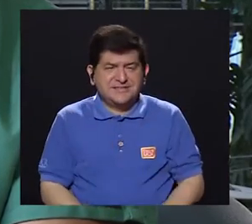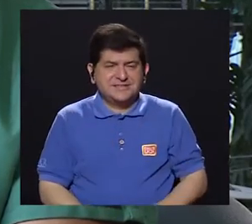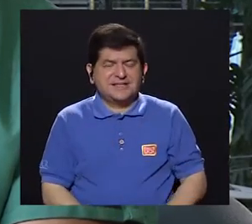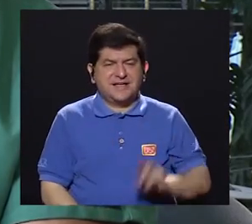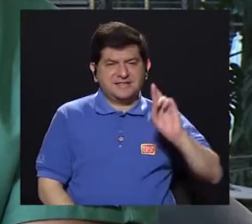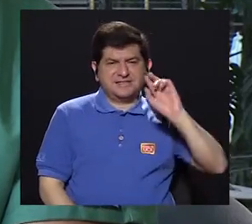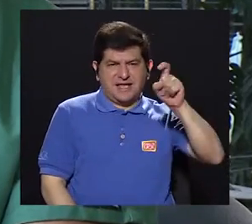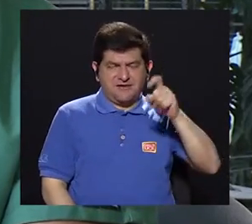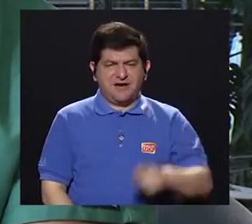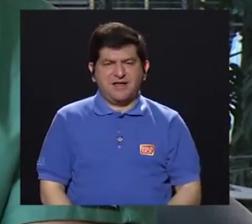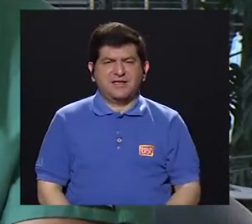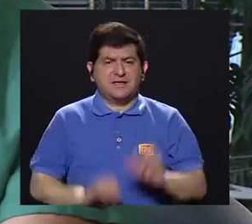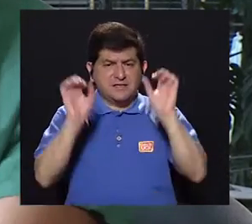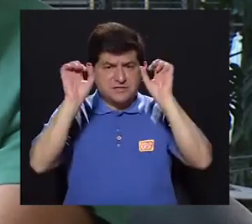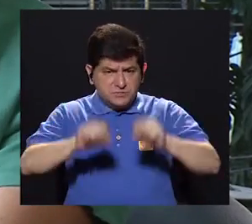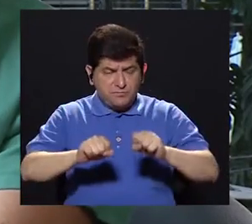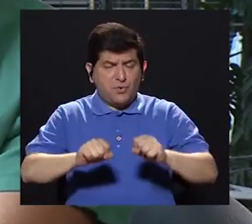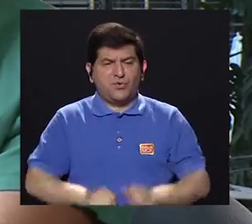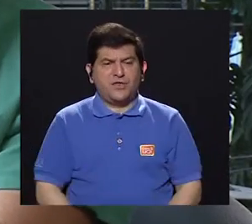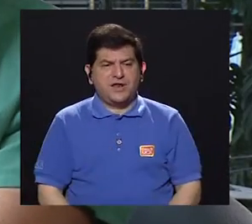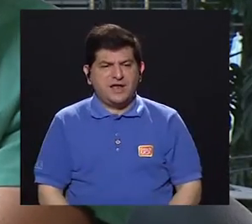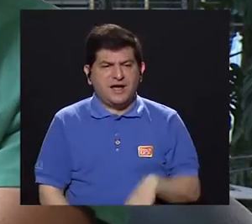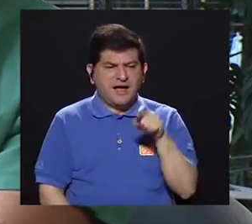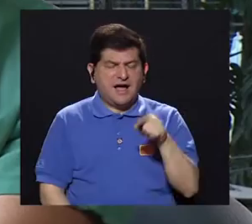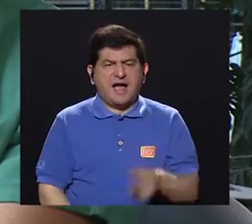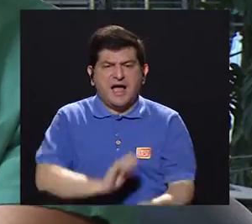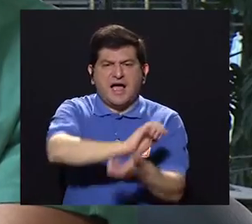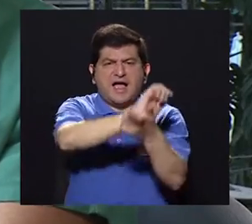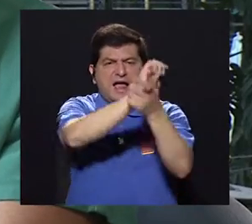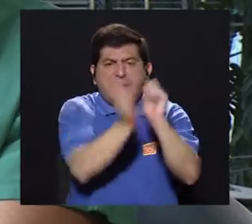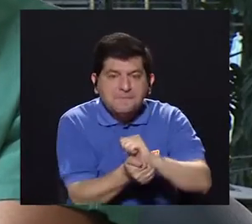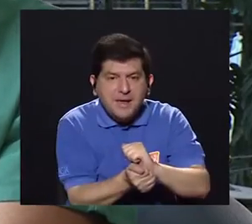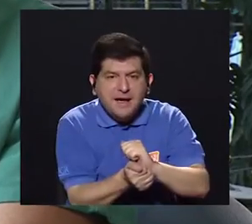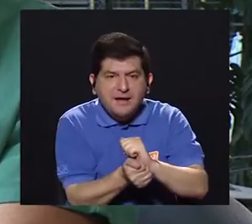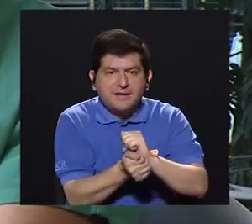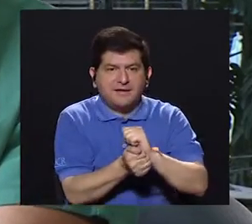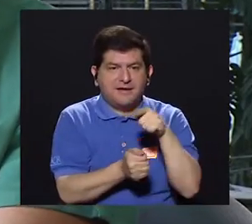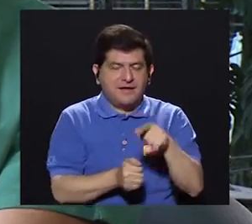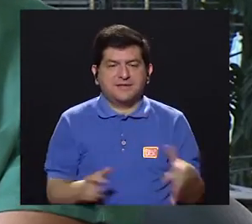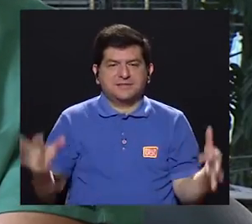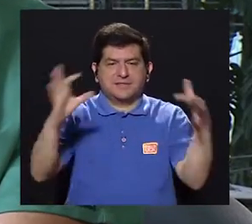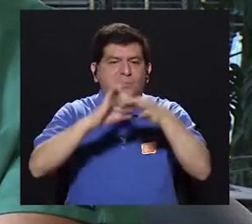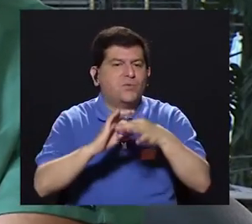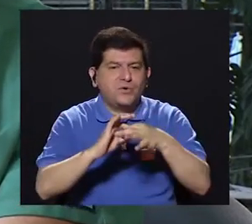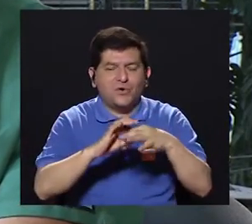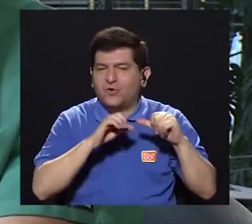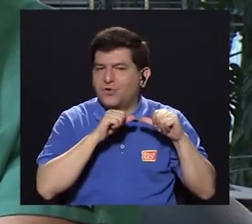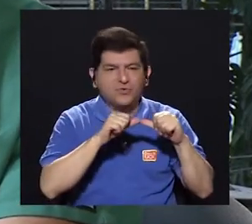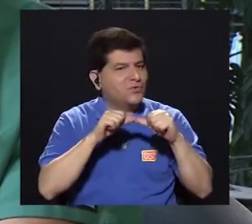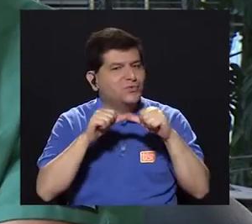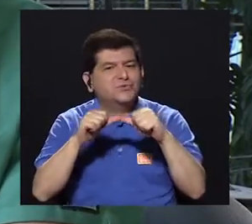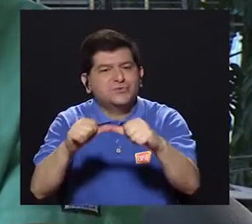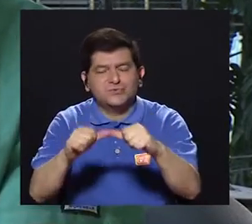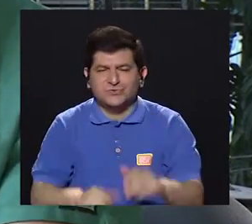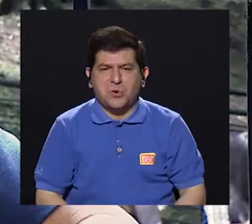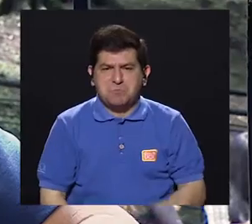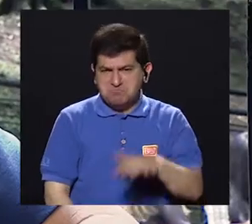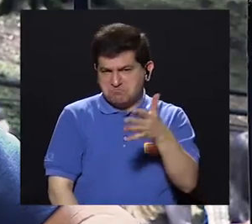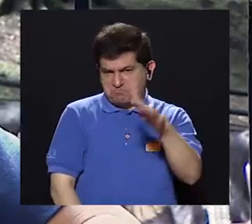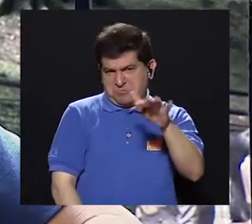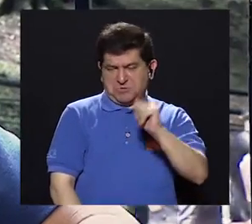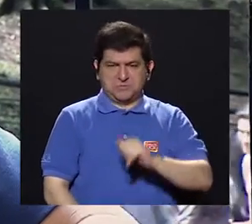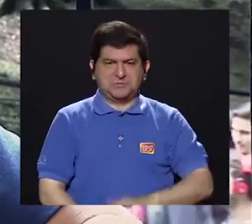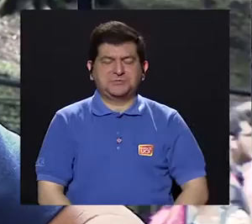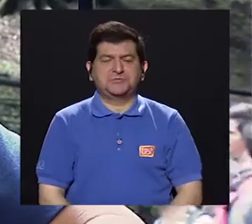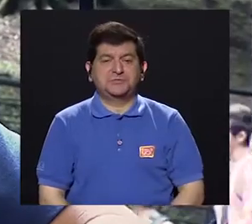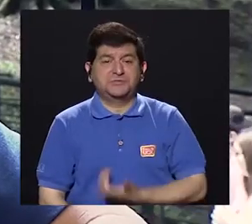de esta radiación puede chocar y puede decir, la tuerca vaya con el alambre y ya no vaya la tuerca con el tornillo. Es más o